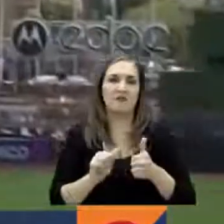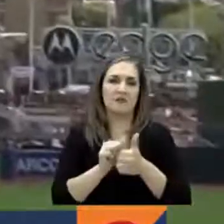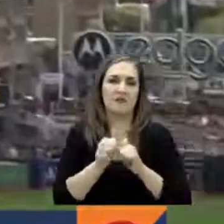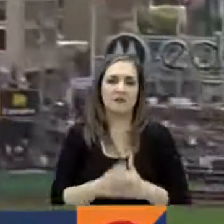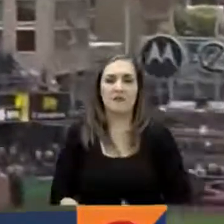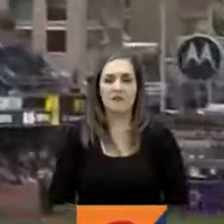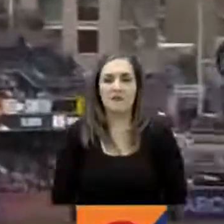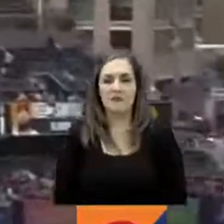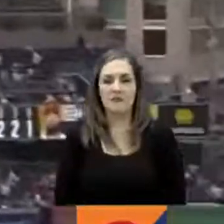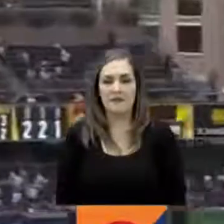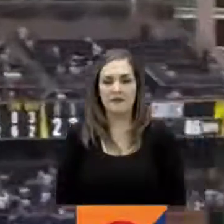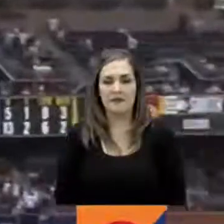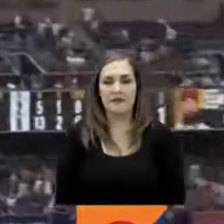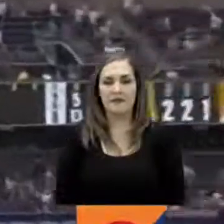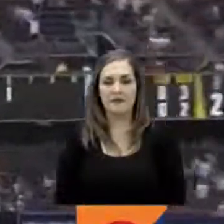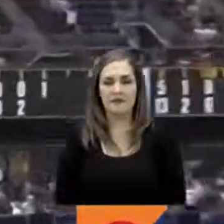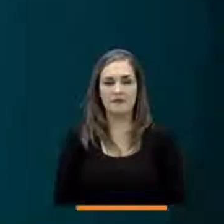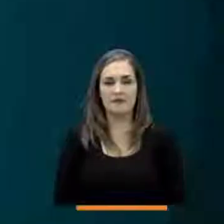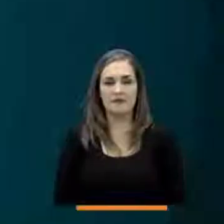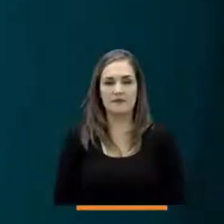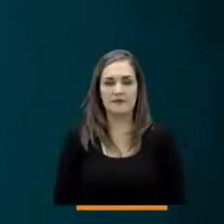deportiva.